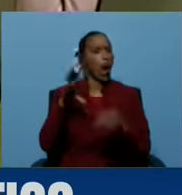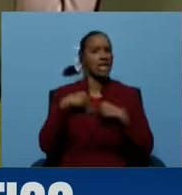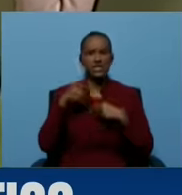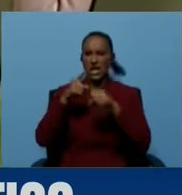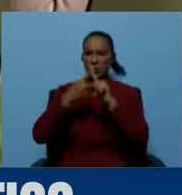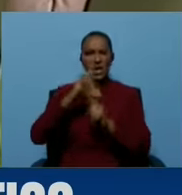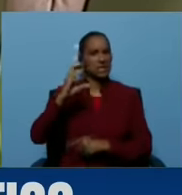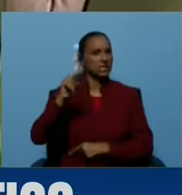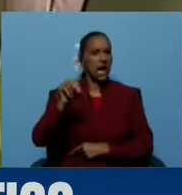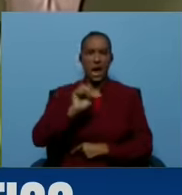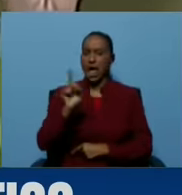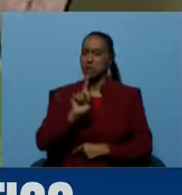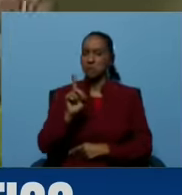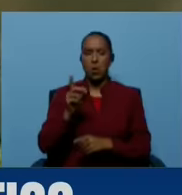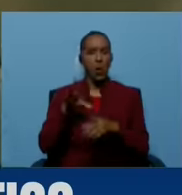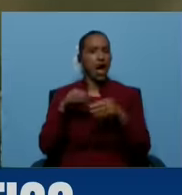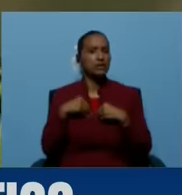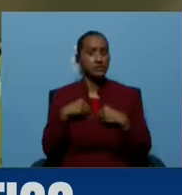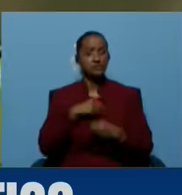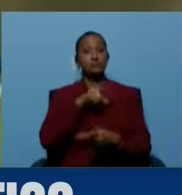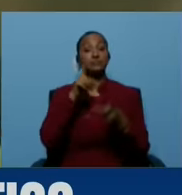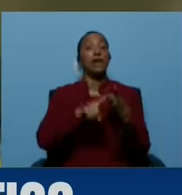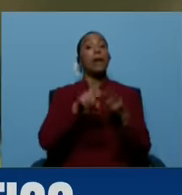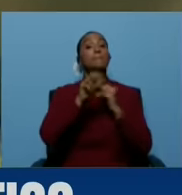de julio se